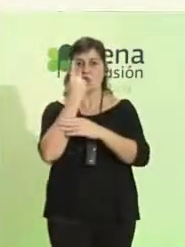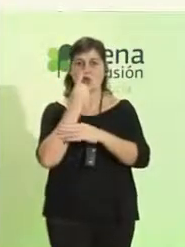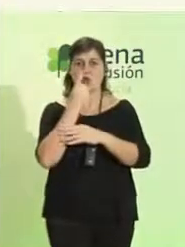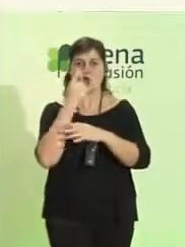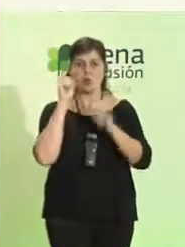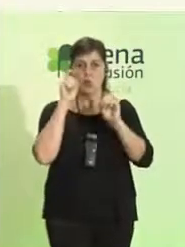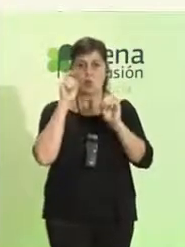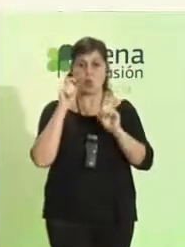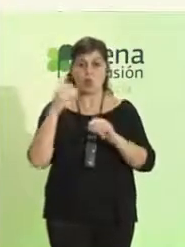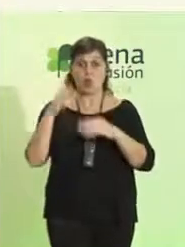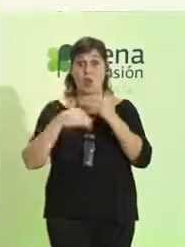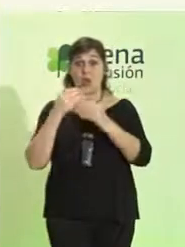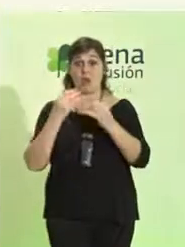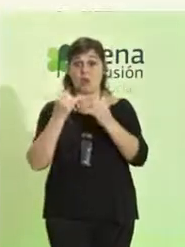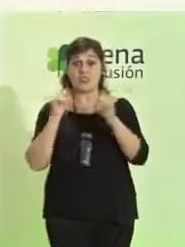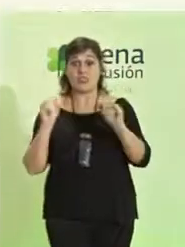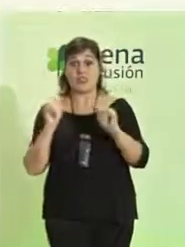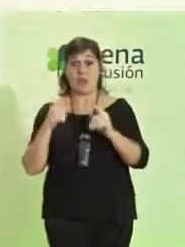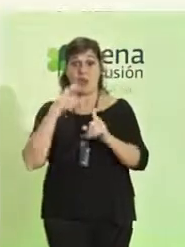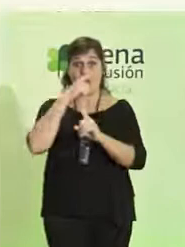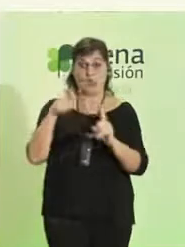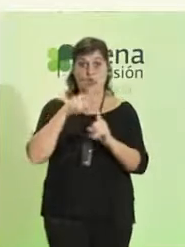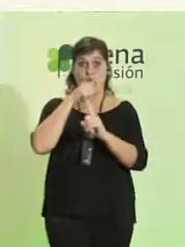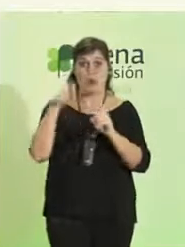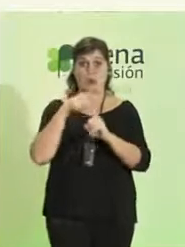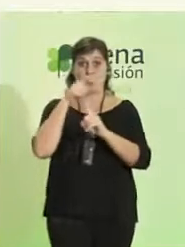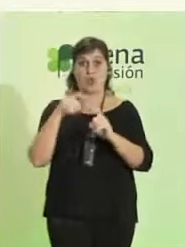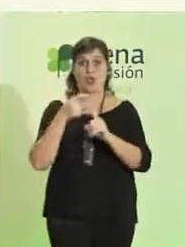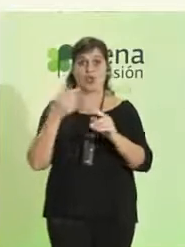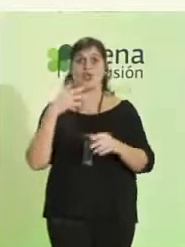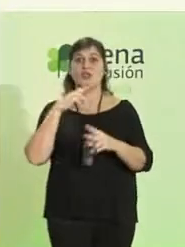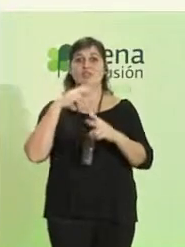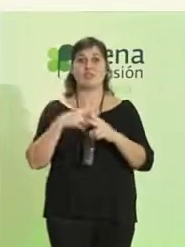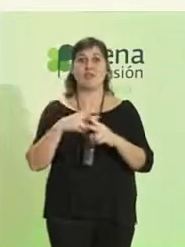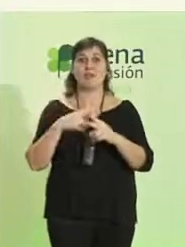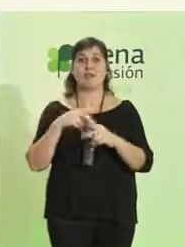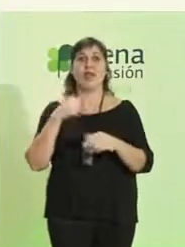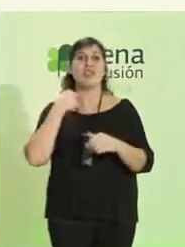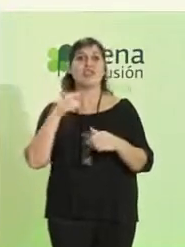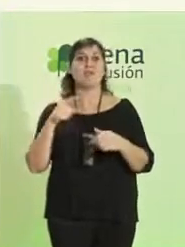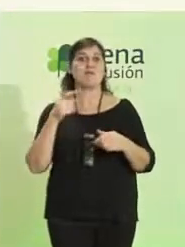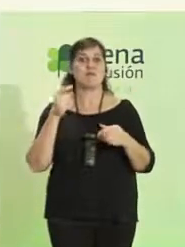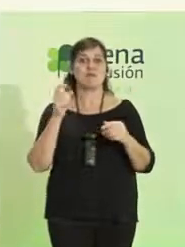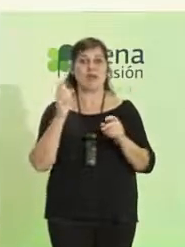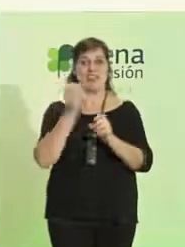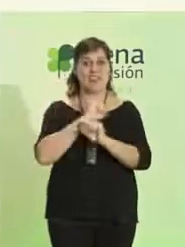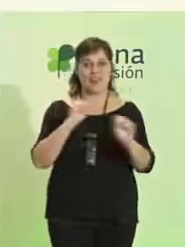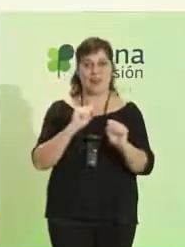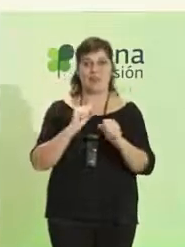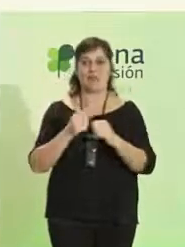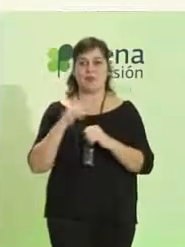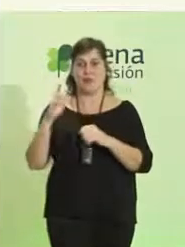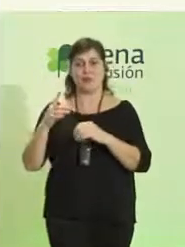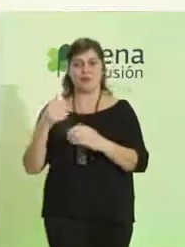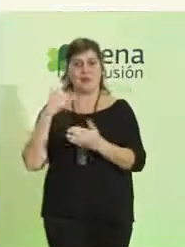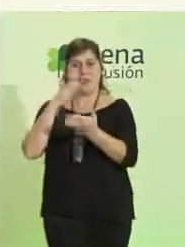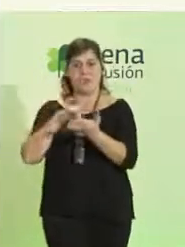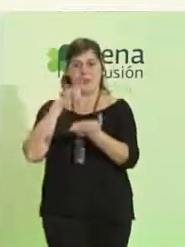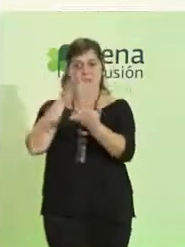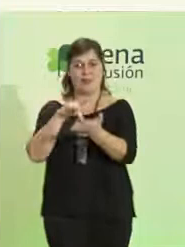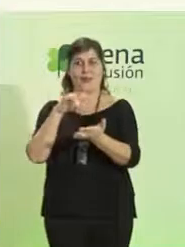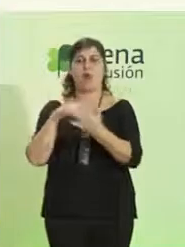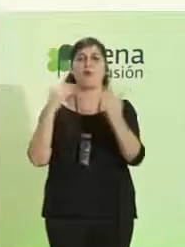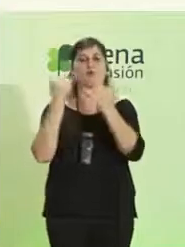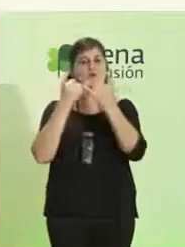un festival todos los años que se llama El Imperdible, que es un momento donde una vez al año montan un fiestón, que da gusto verlo, que es